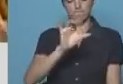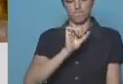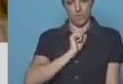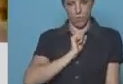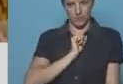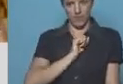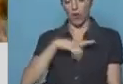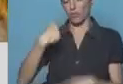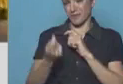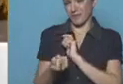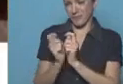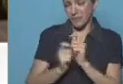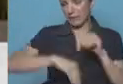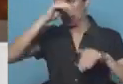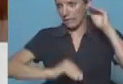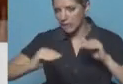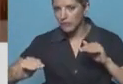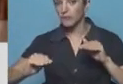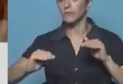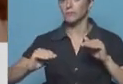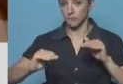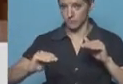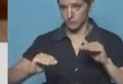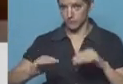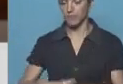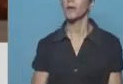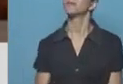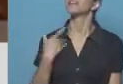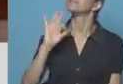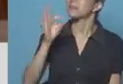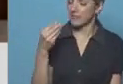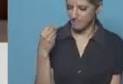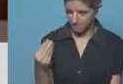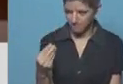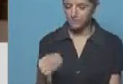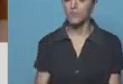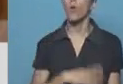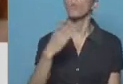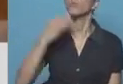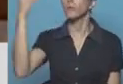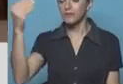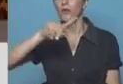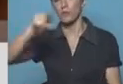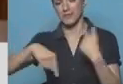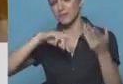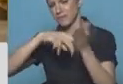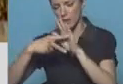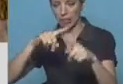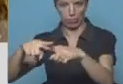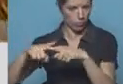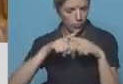resistimos en estos años sin haber hocicado. Porque ¿sabes lo que pasa? Muchas veces cuando vienen los embates,